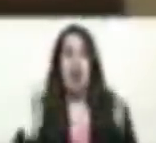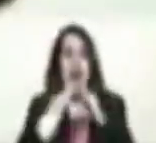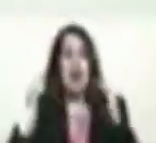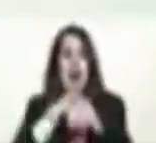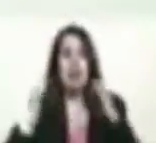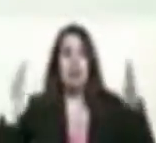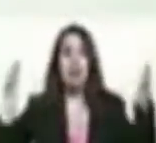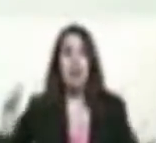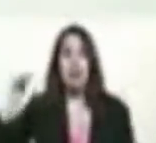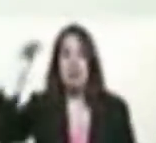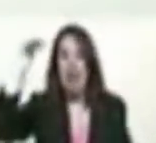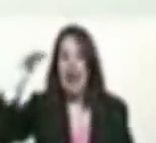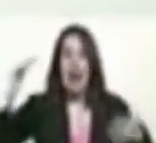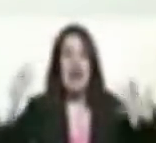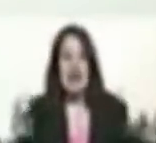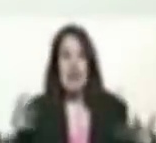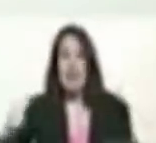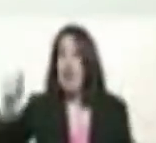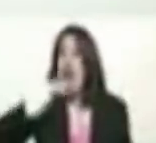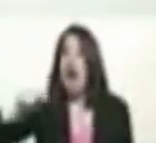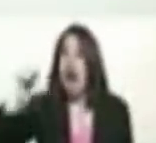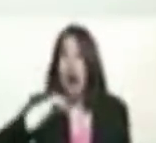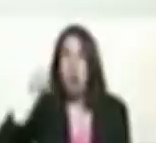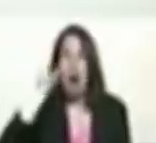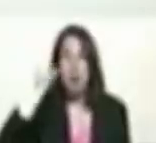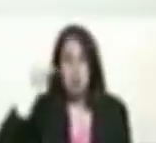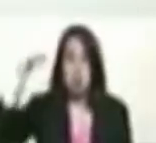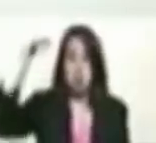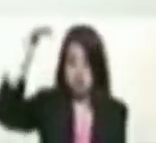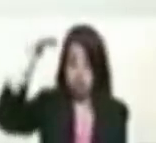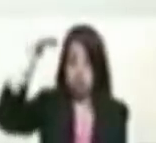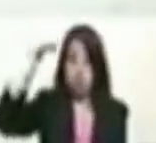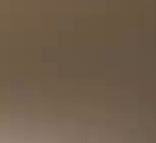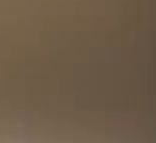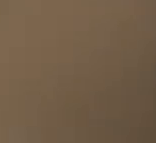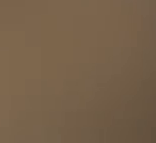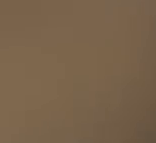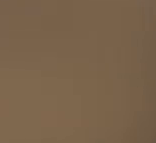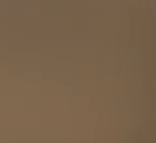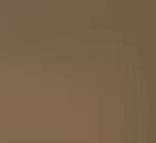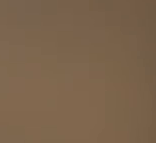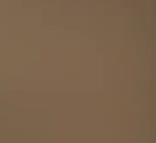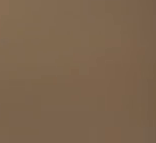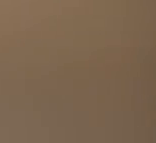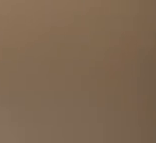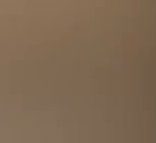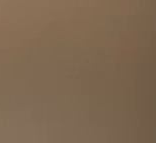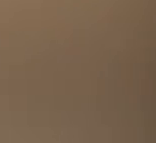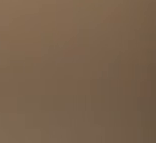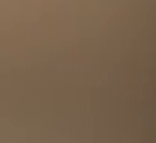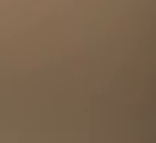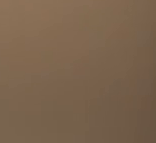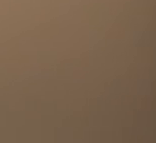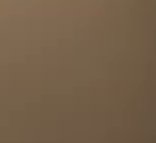grande cómodo de reserva de agua permanente para cada hogar por si fuera poco en medio del masivo apagón